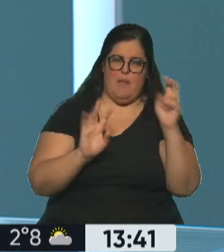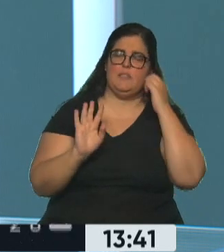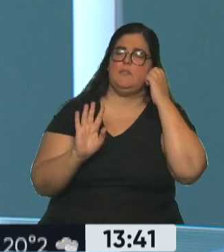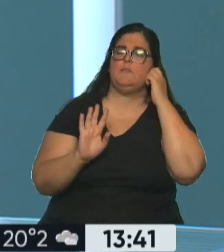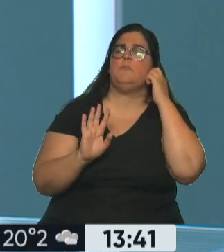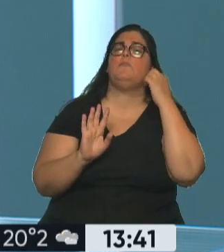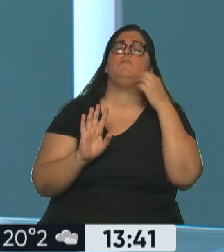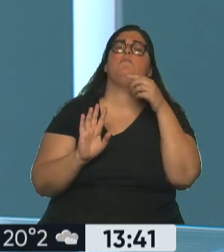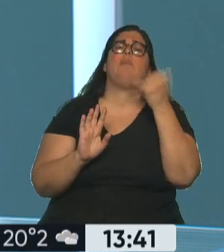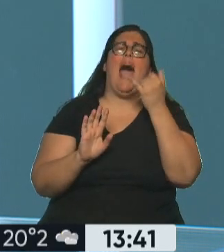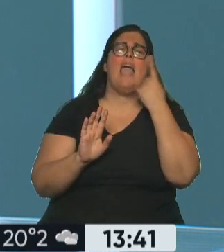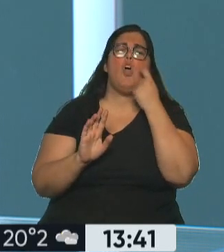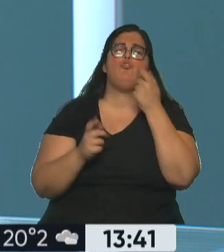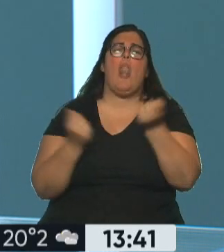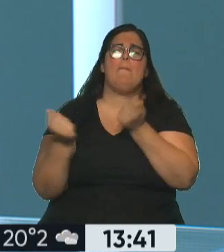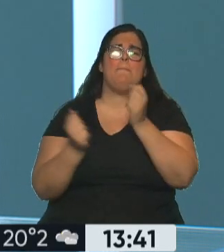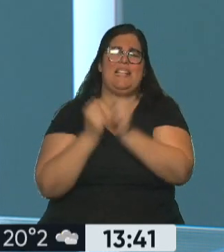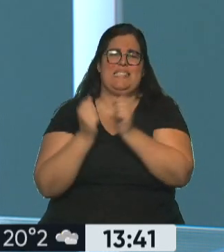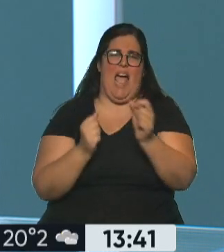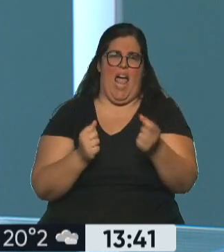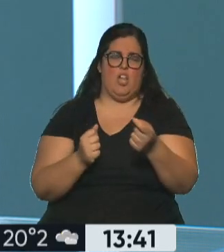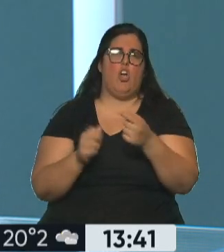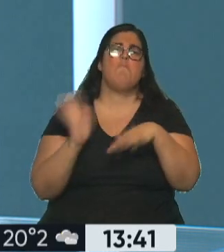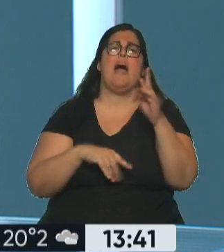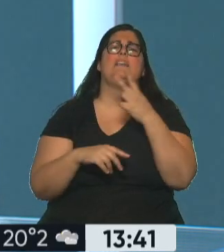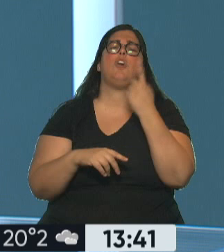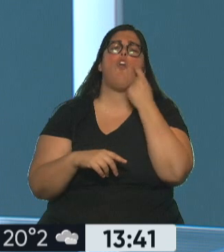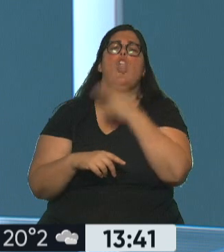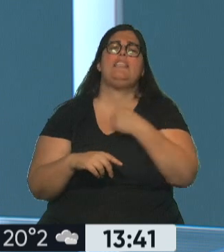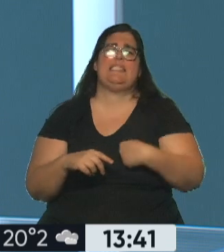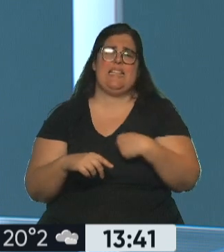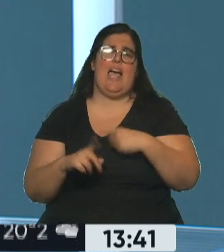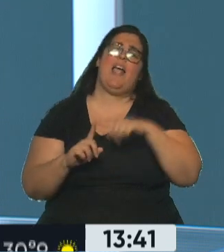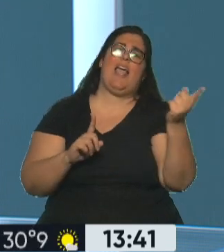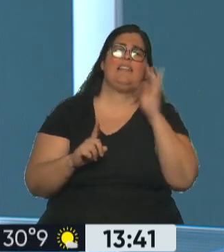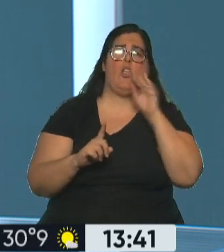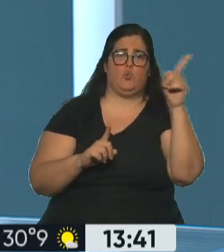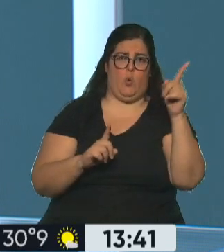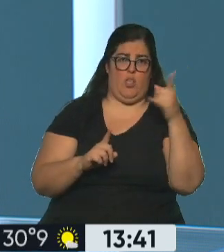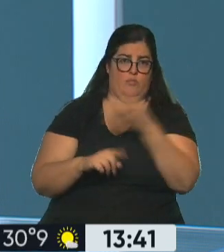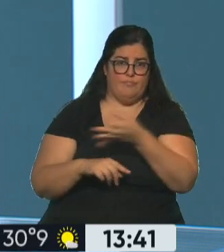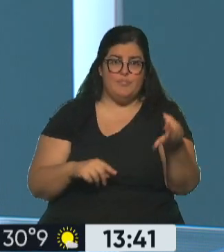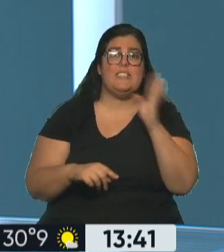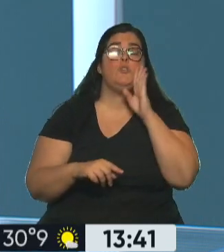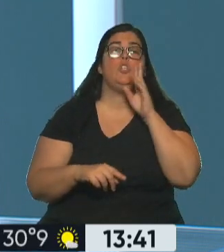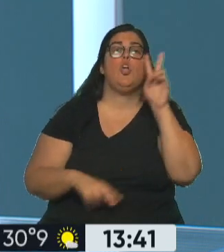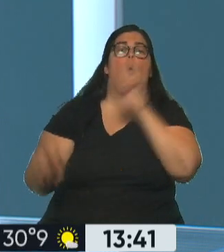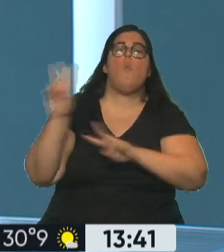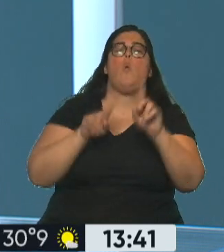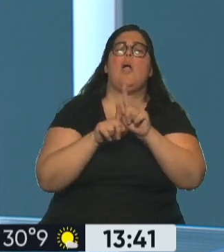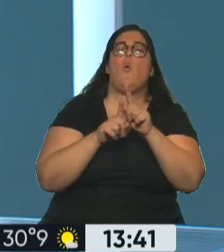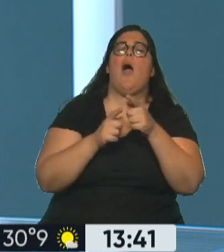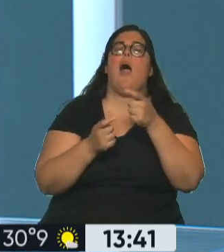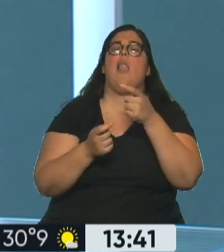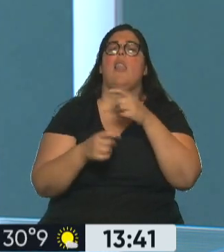concreta y efectiva de control empresario es más china que estadounidense. Y efectivamente Estados Unidos lo que está haciendo es abriendo todo un lobby y abriendo